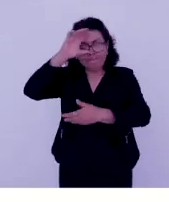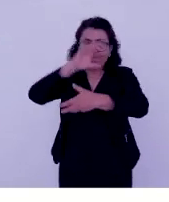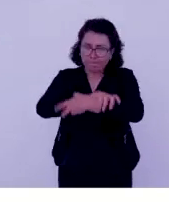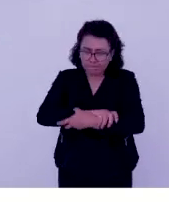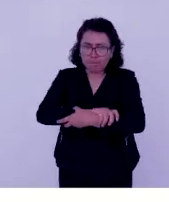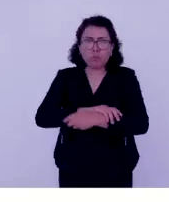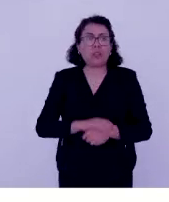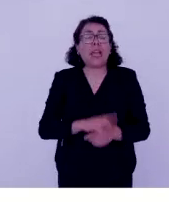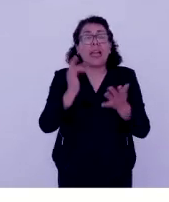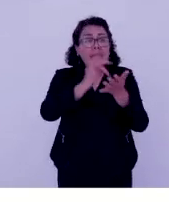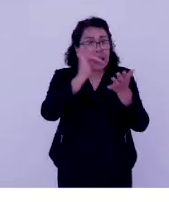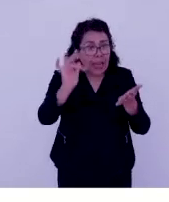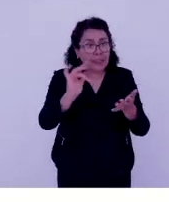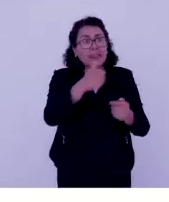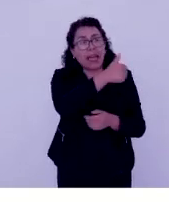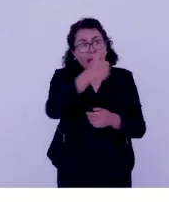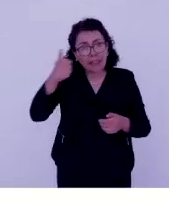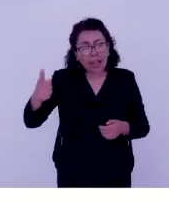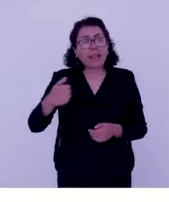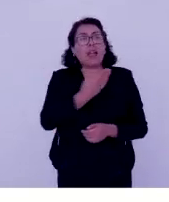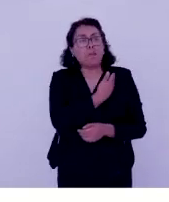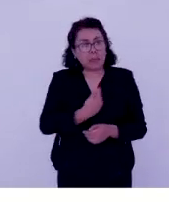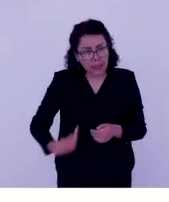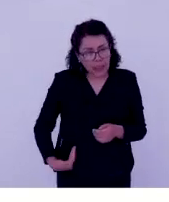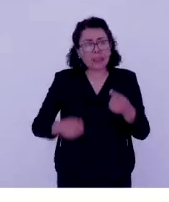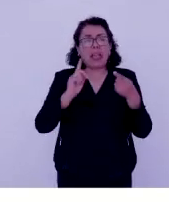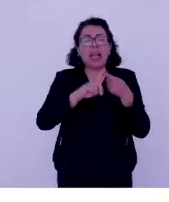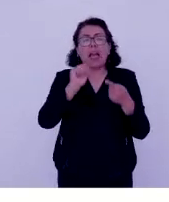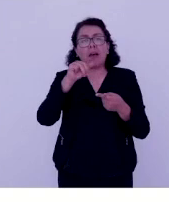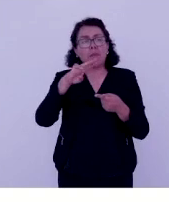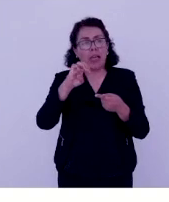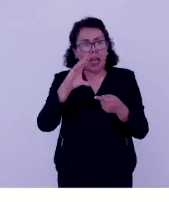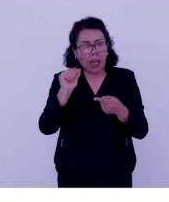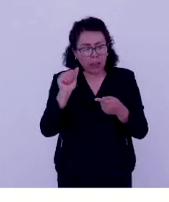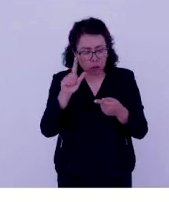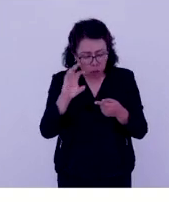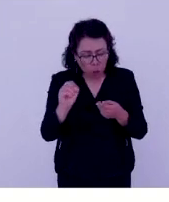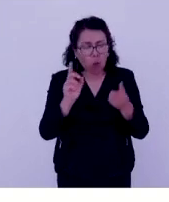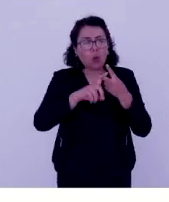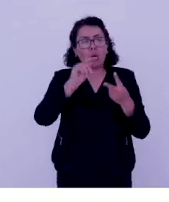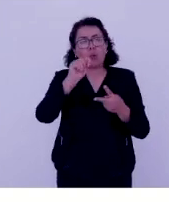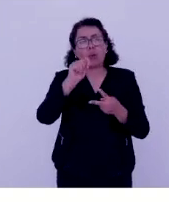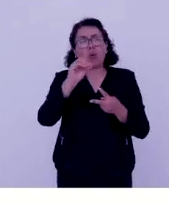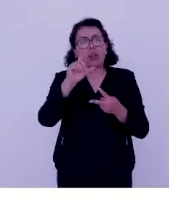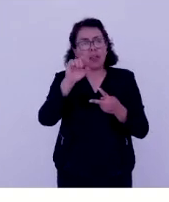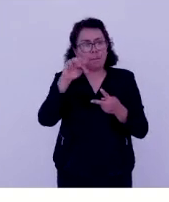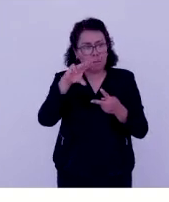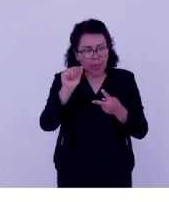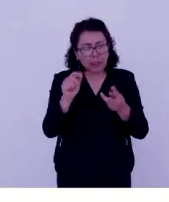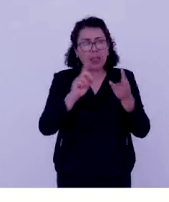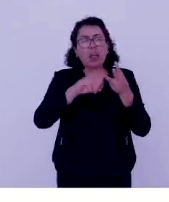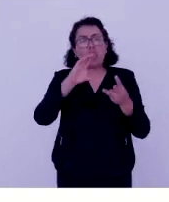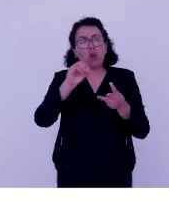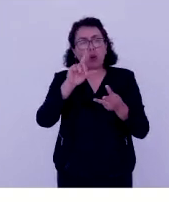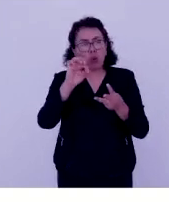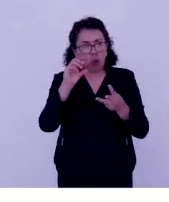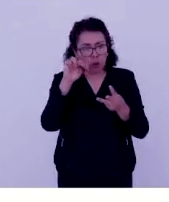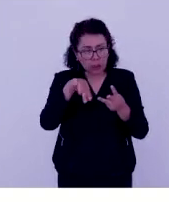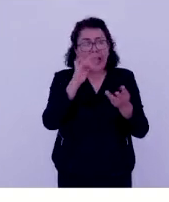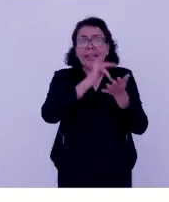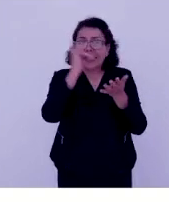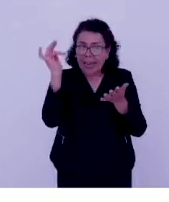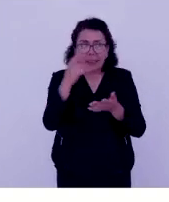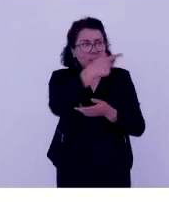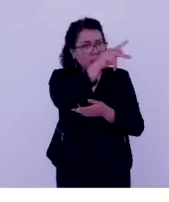agradecimiento a los presidentes municipales de Amealco tolimán y Colón por las facilidades otorgadas para llevar a cabo